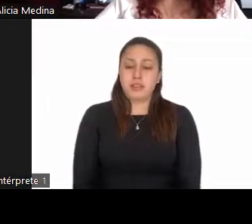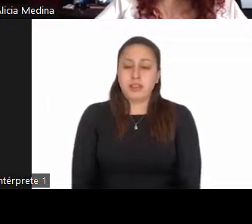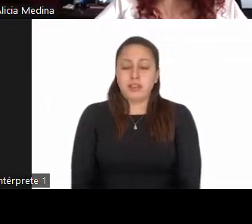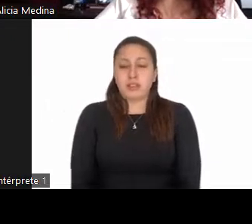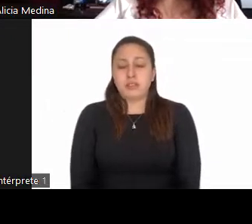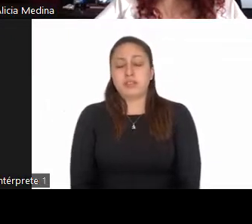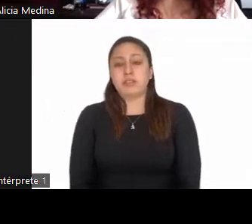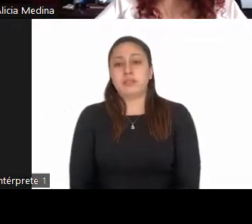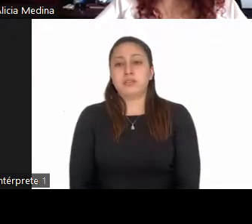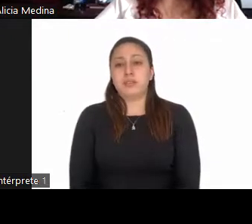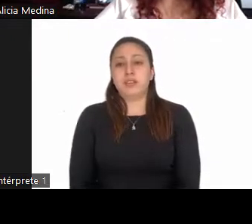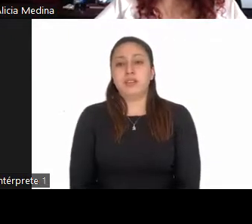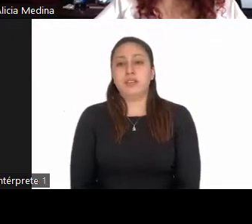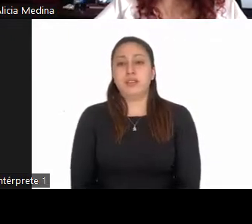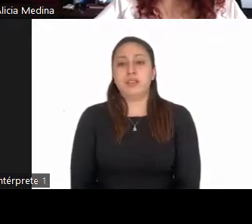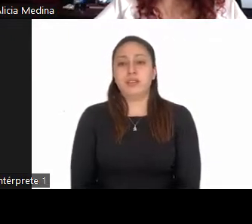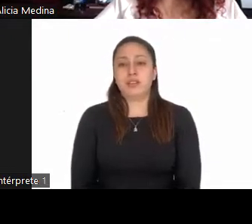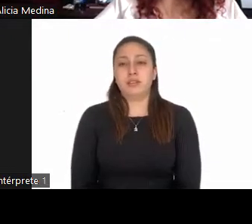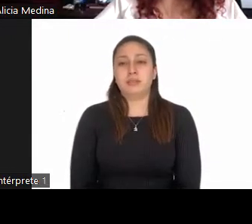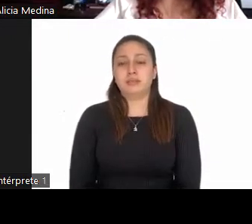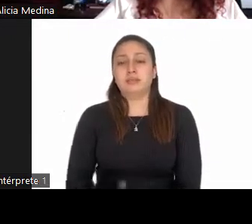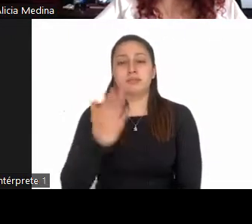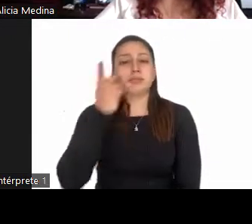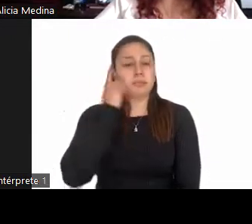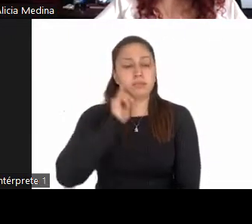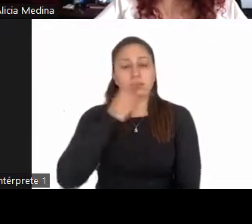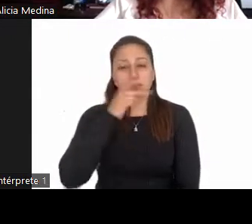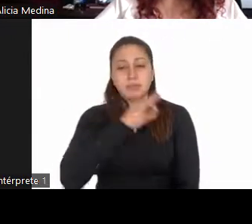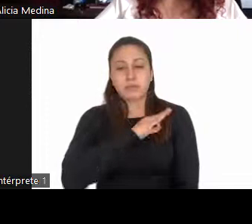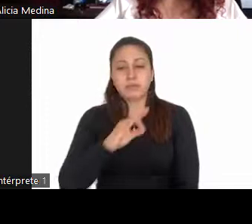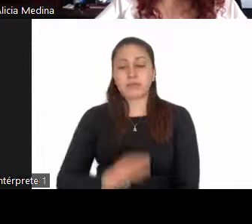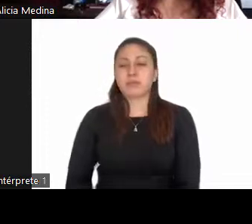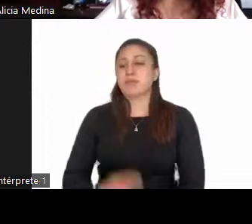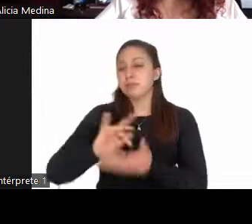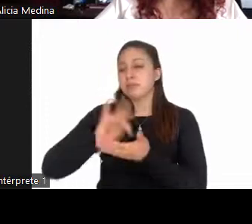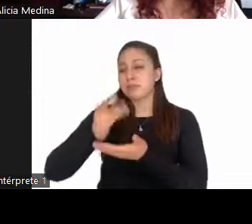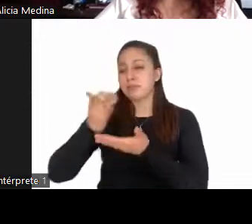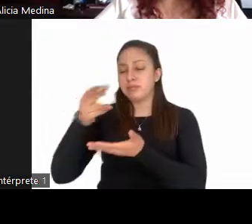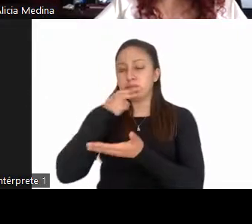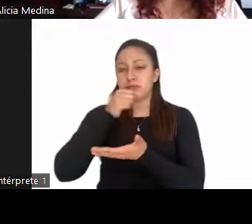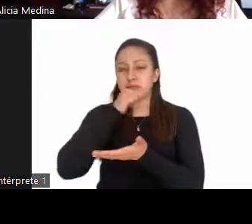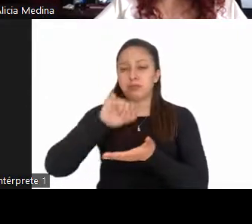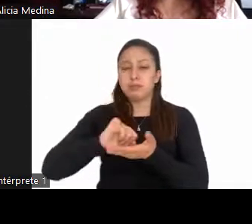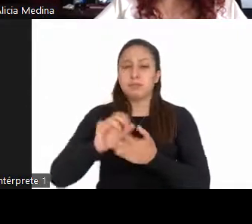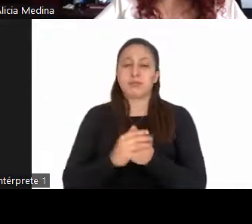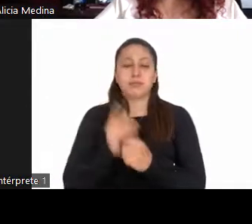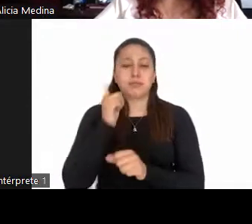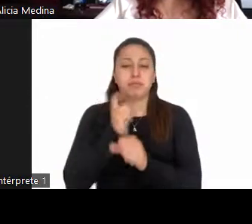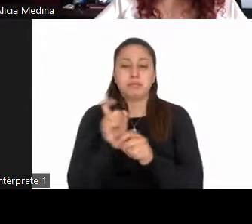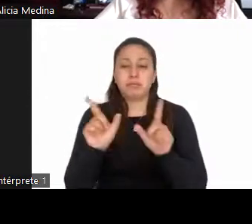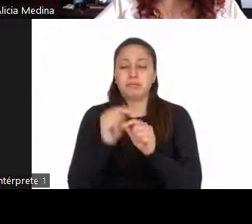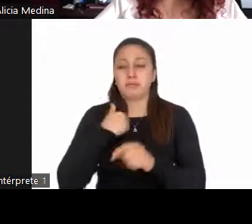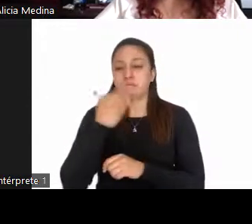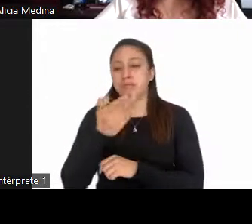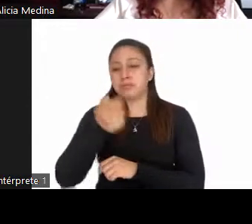Diputada Maxta, tiene el uso de la palabra. Gracias, diputado secretario. Bueno, pues primero que nada quiero saludarlos a todos